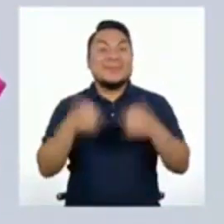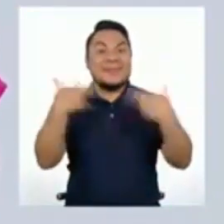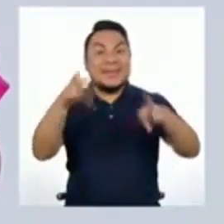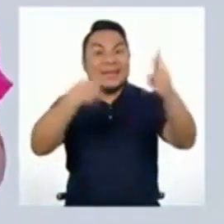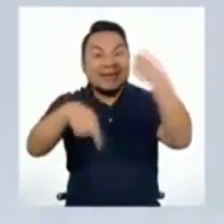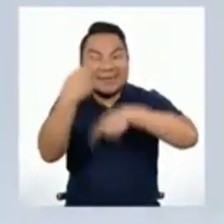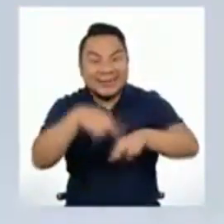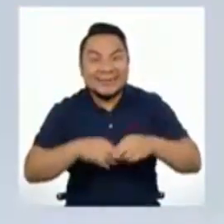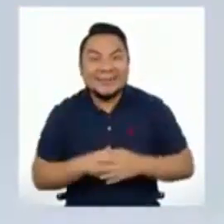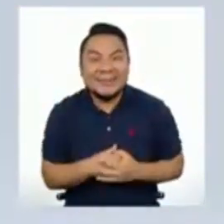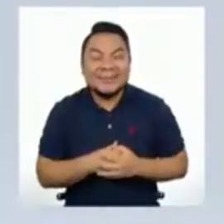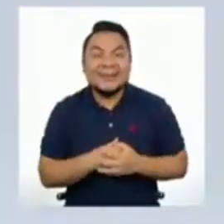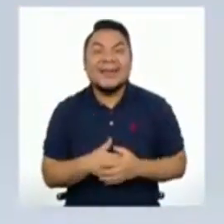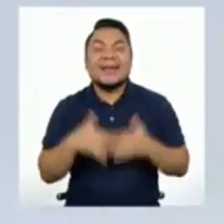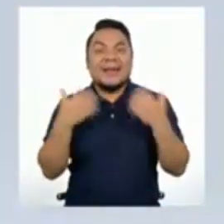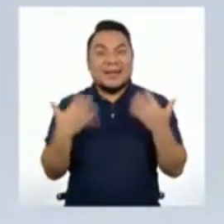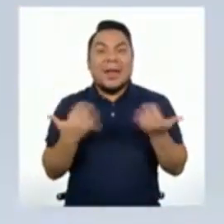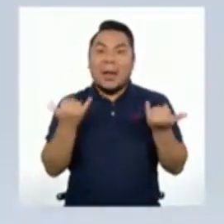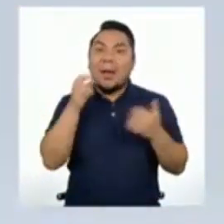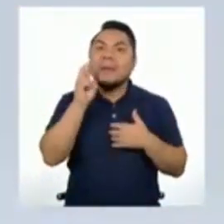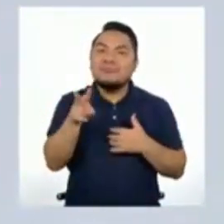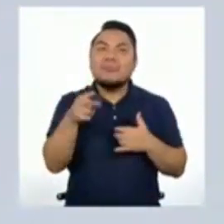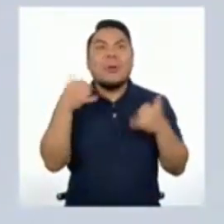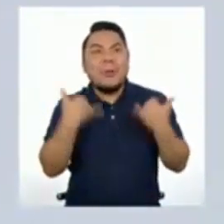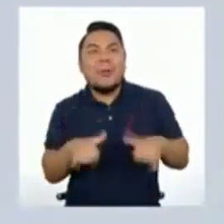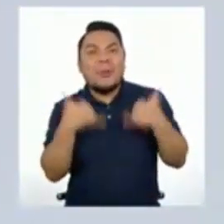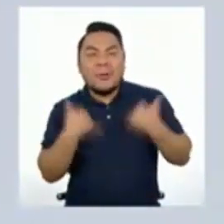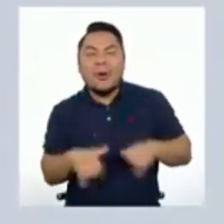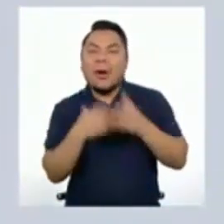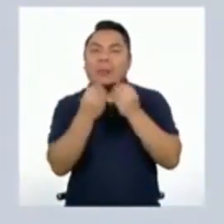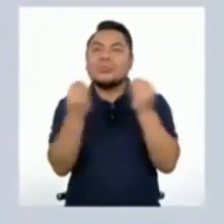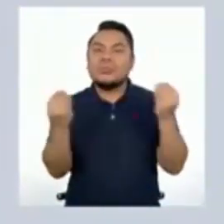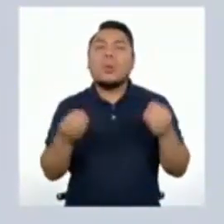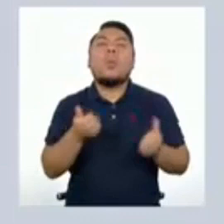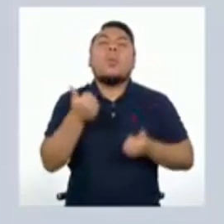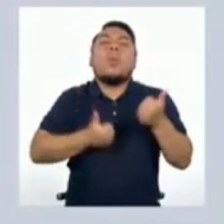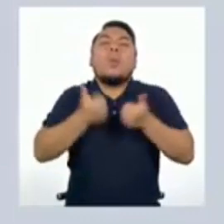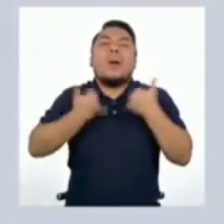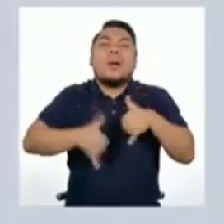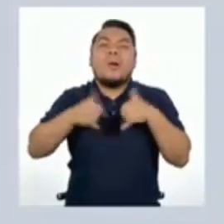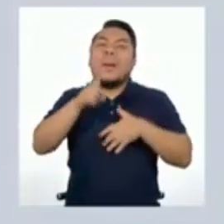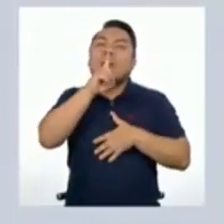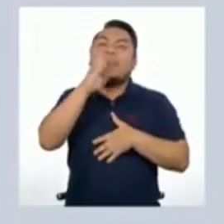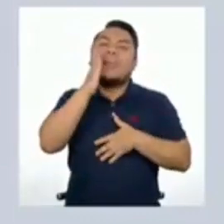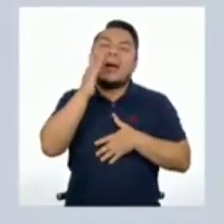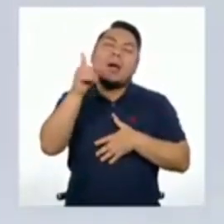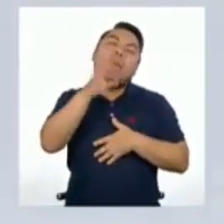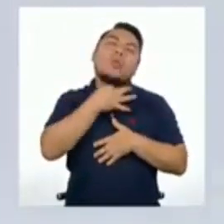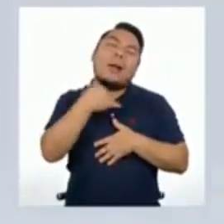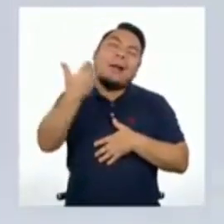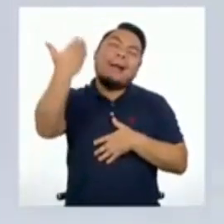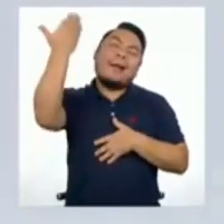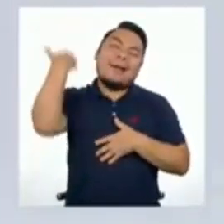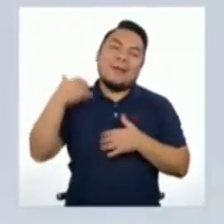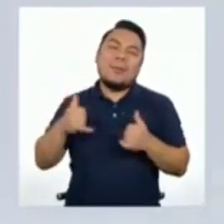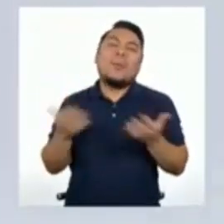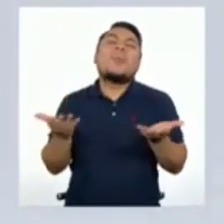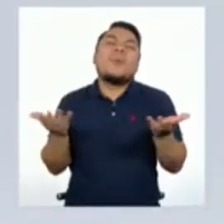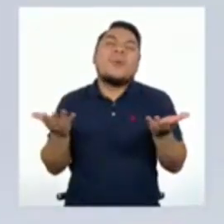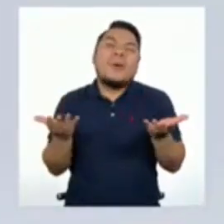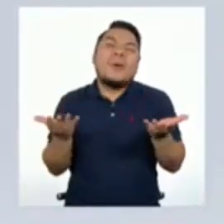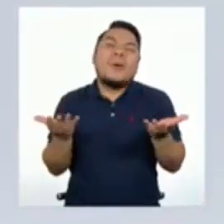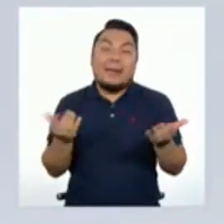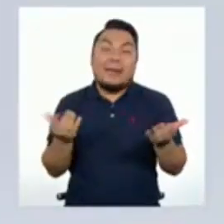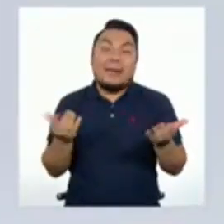Ya regresamos. Hemos hablado mucho sobre jugar y cuáles son los juegos de nuestros padres y abuelitos. Mi abuela